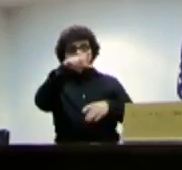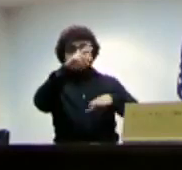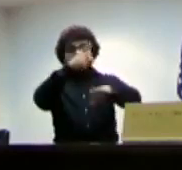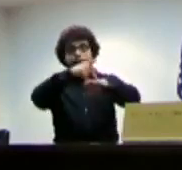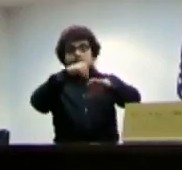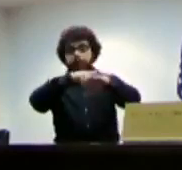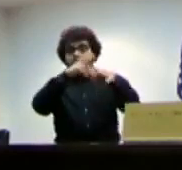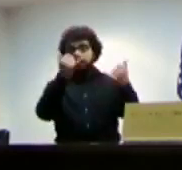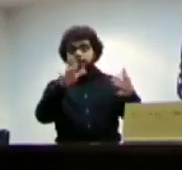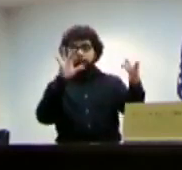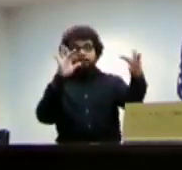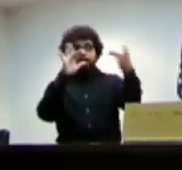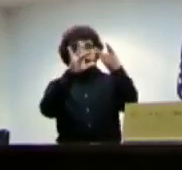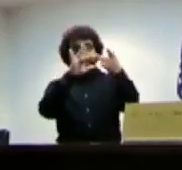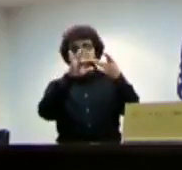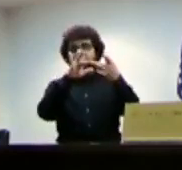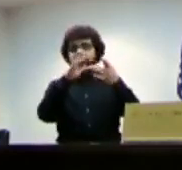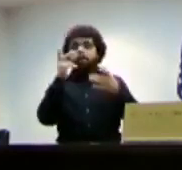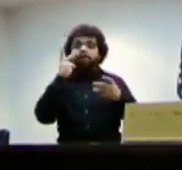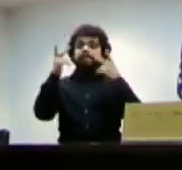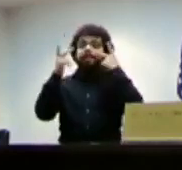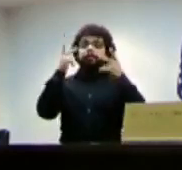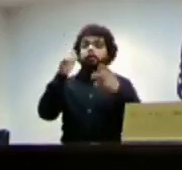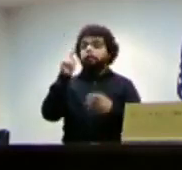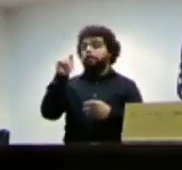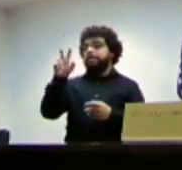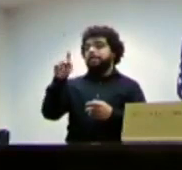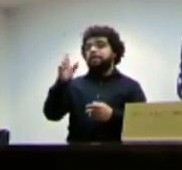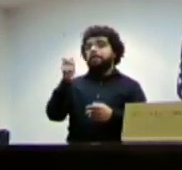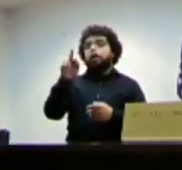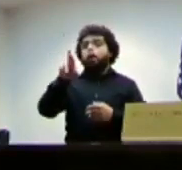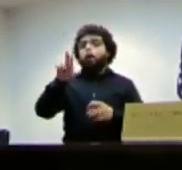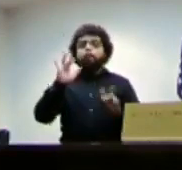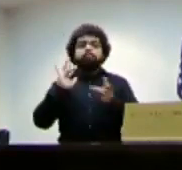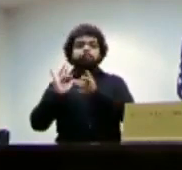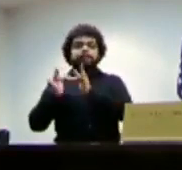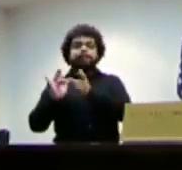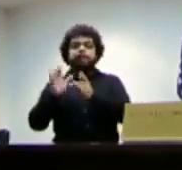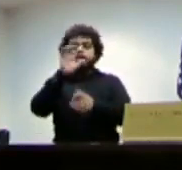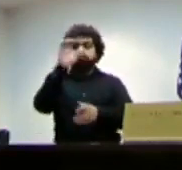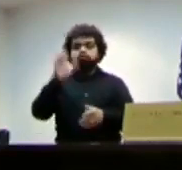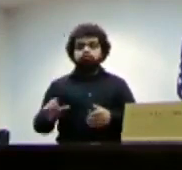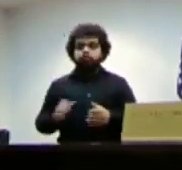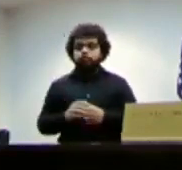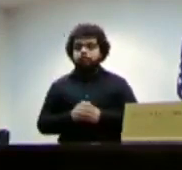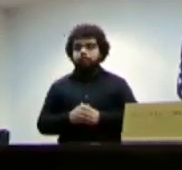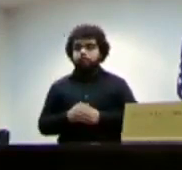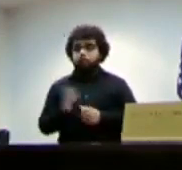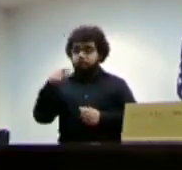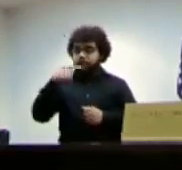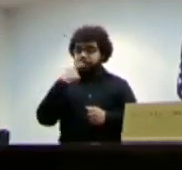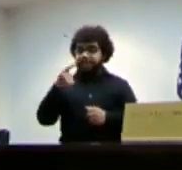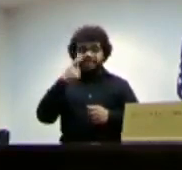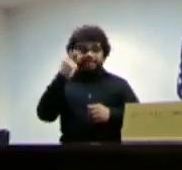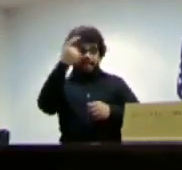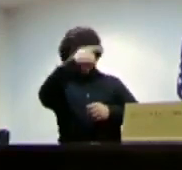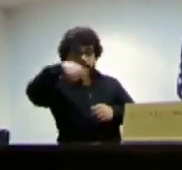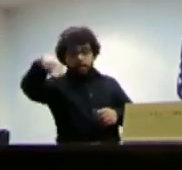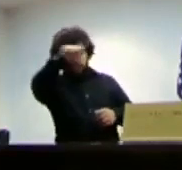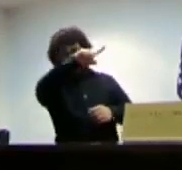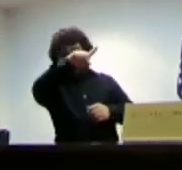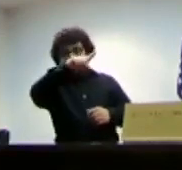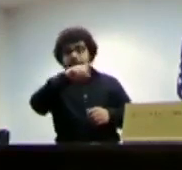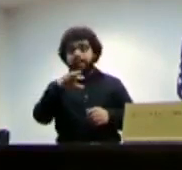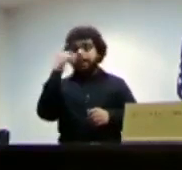las vistas públicas viéndonos por televisión, muchos de ellos, o por internet, usted puede aclarar al país que para que esas plantas